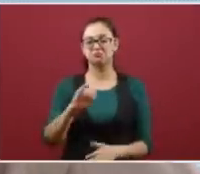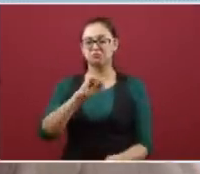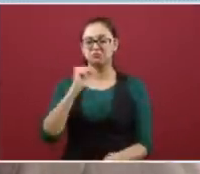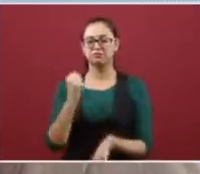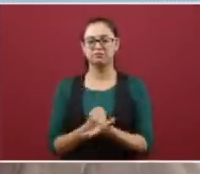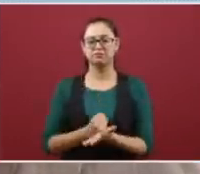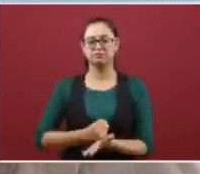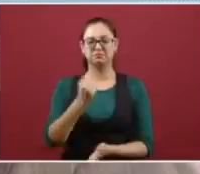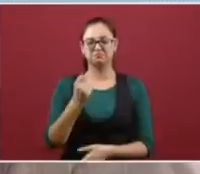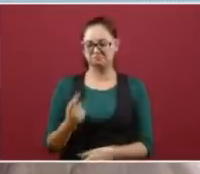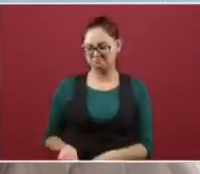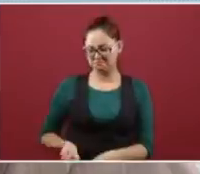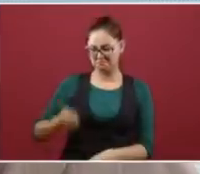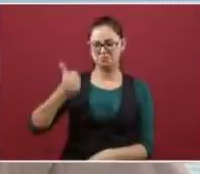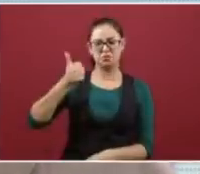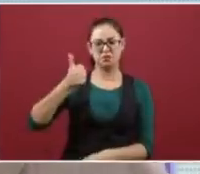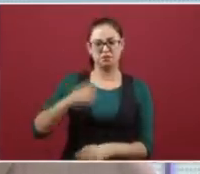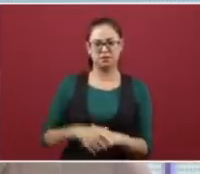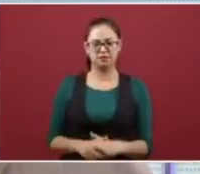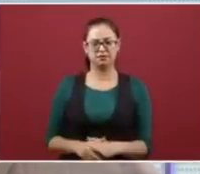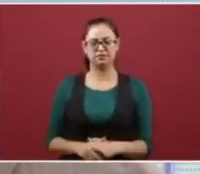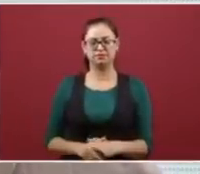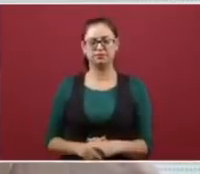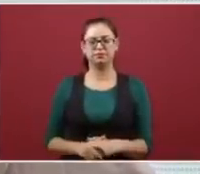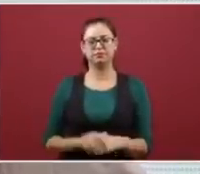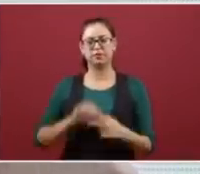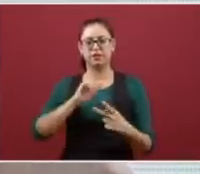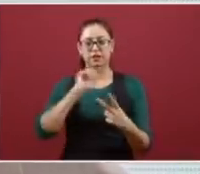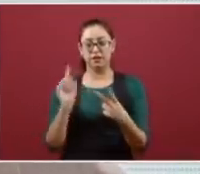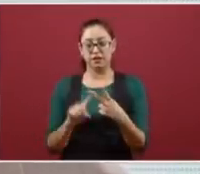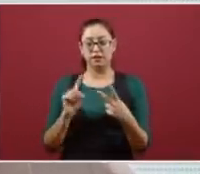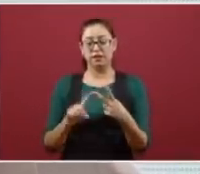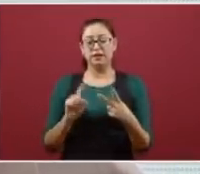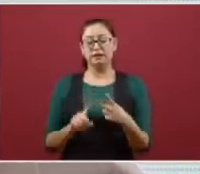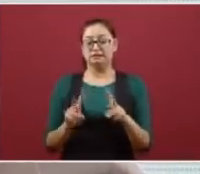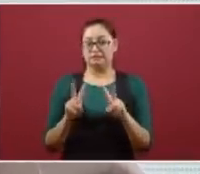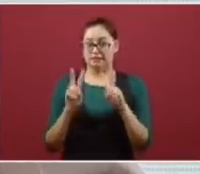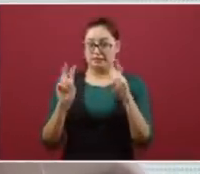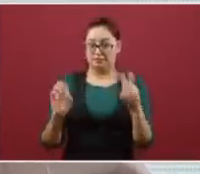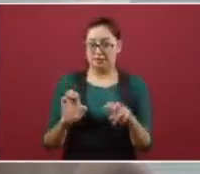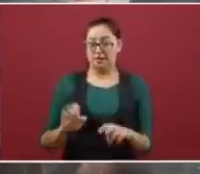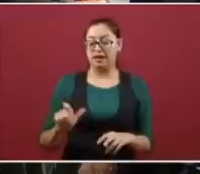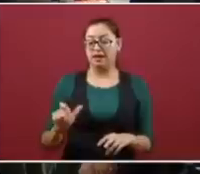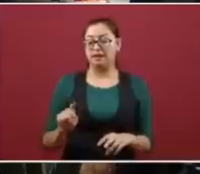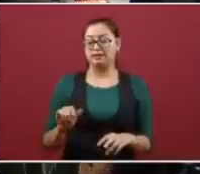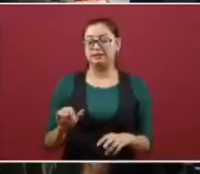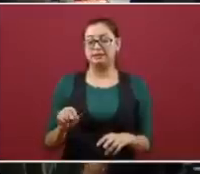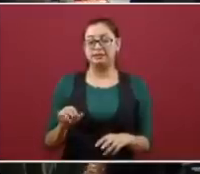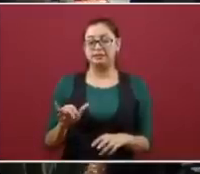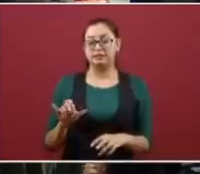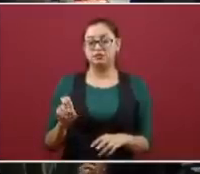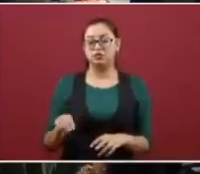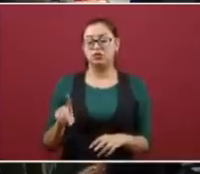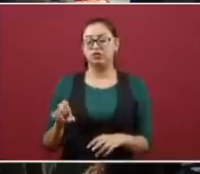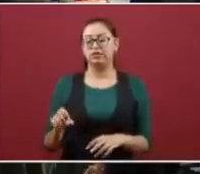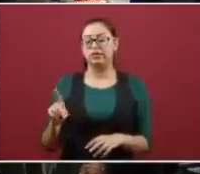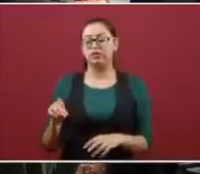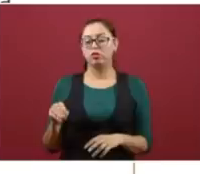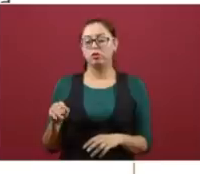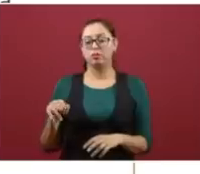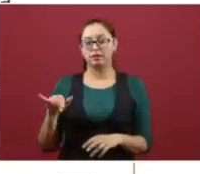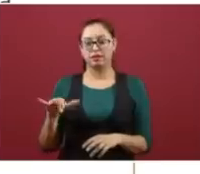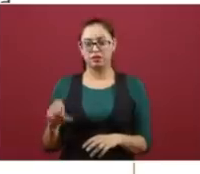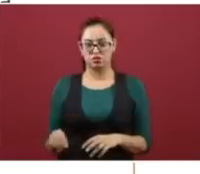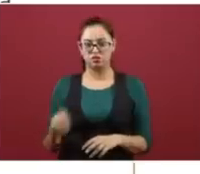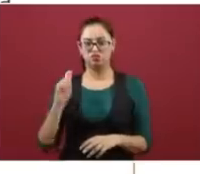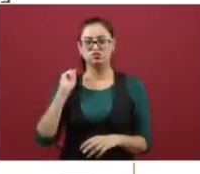en materia de extinción de dominio como lo acaba de señalar el señor presidente se modificaron los artículos 22